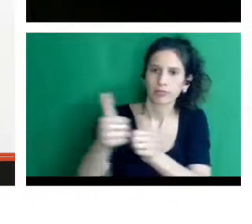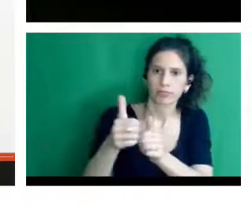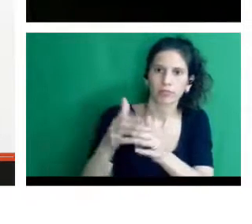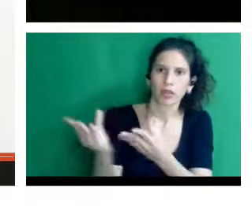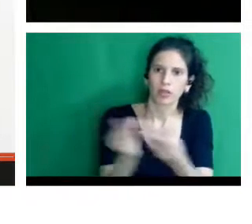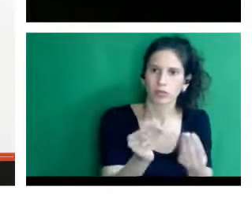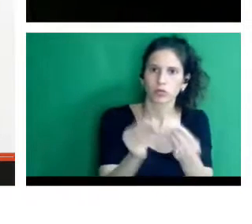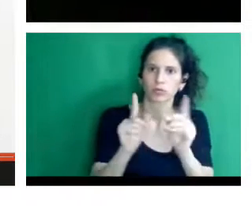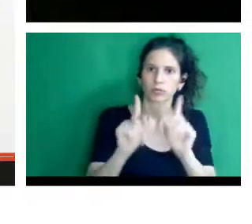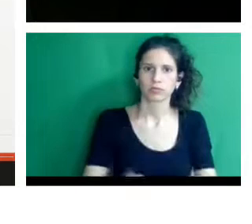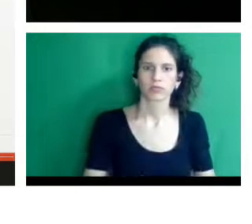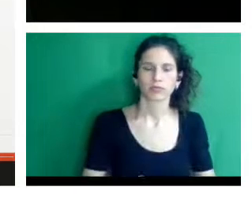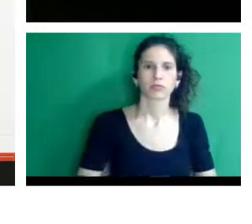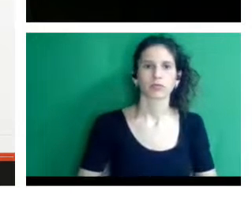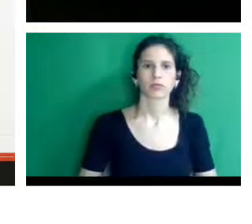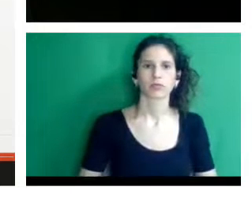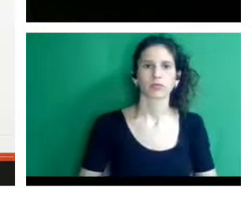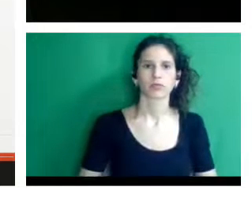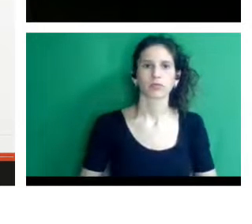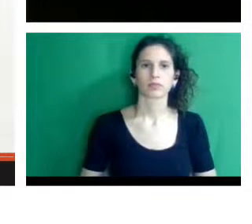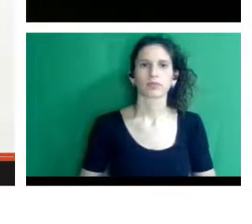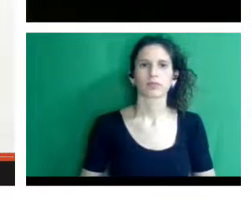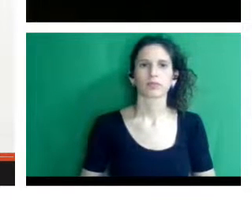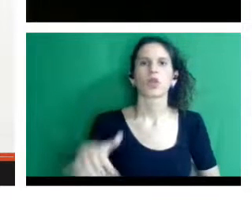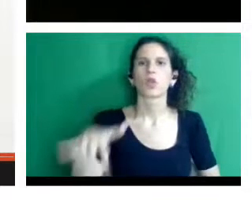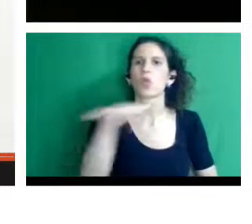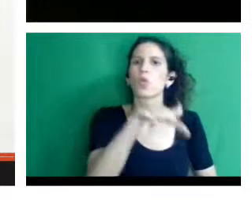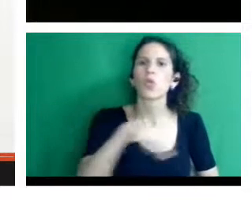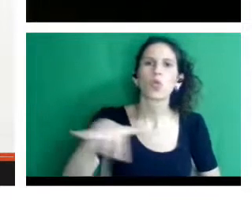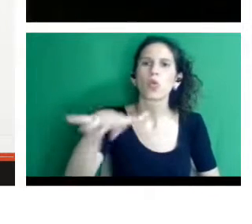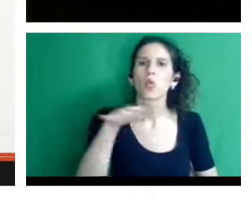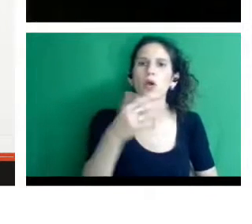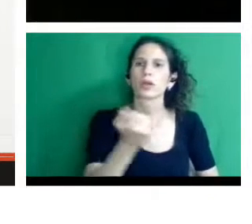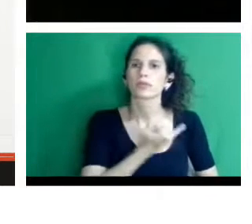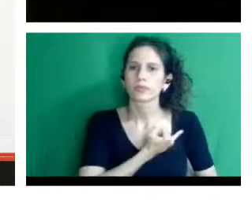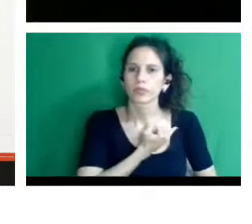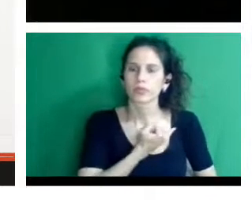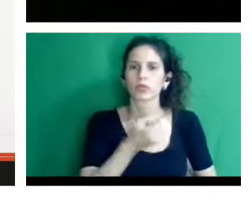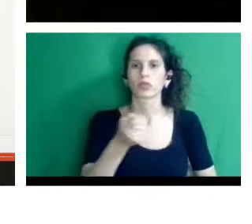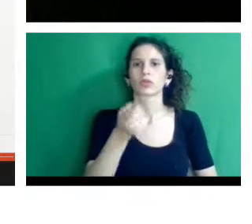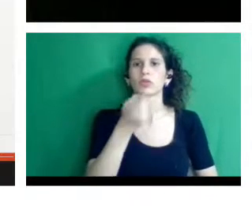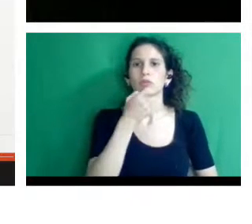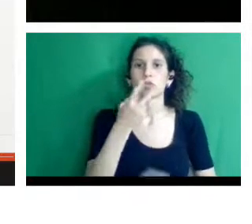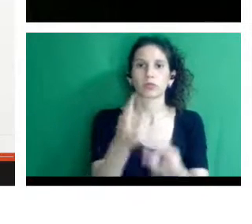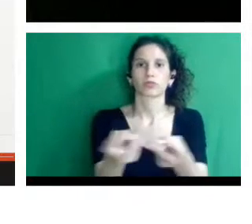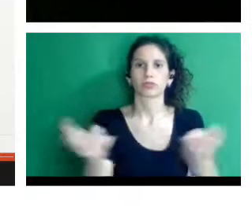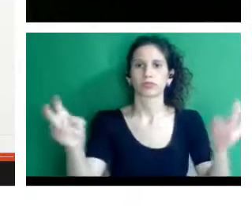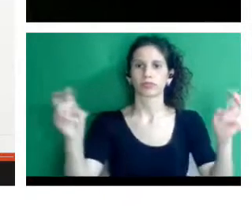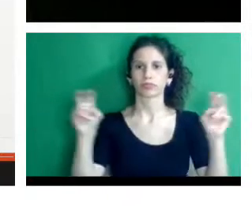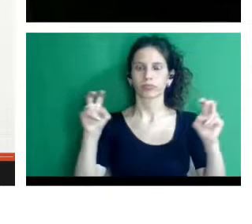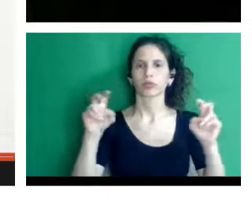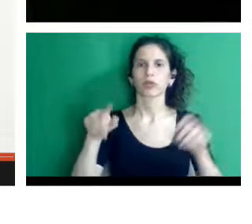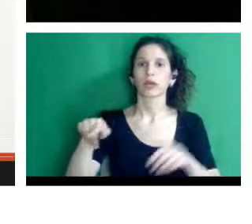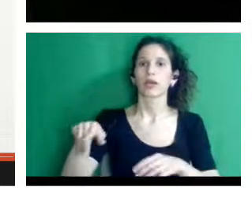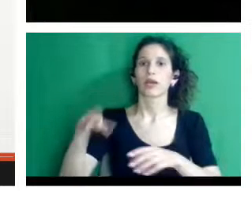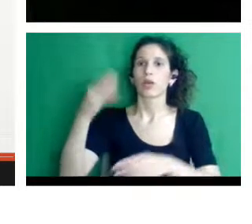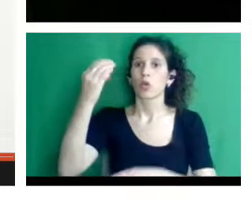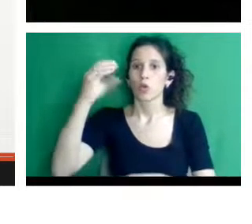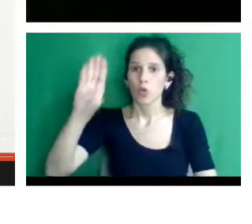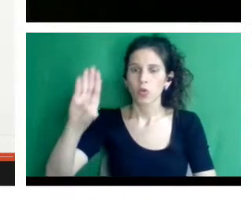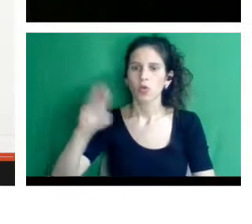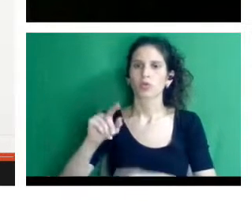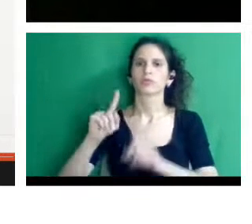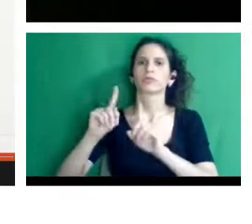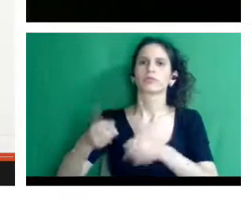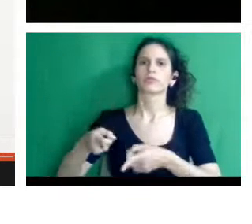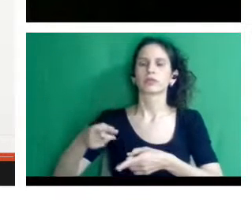de escenarios deportivos se evaluaron? Los coliseos, los estadios, complejos acuáticos, velódromos, pistas de atletismo, canchas